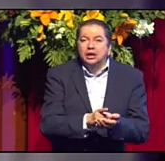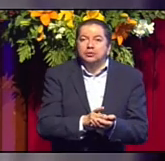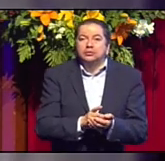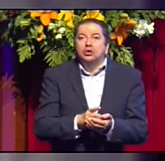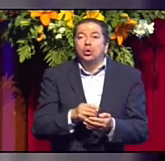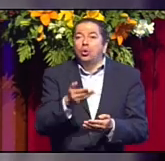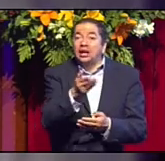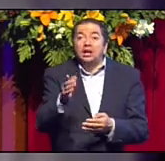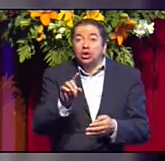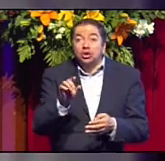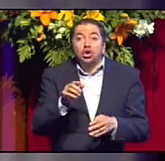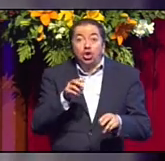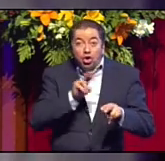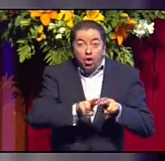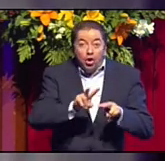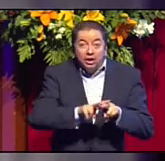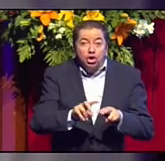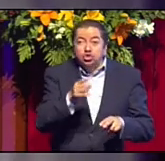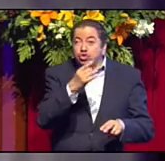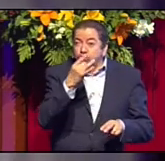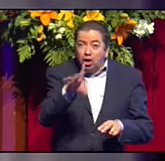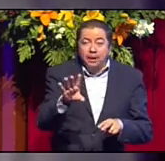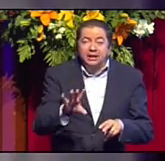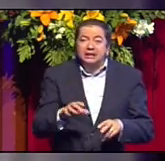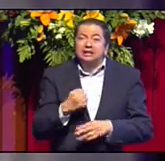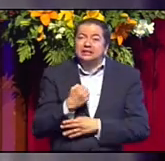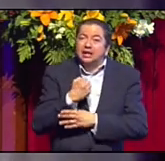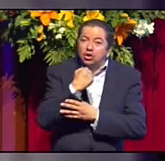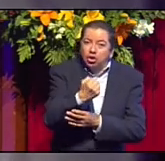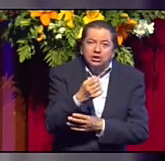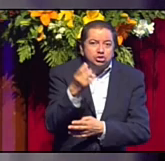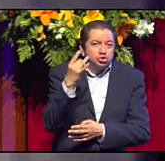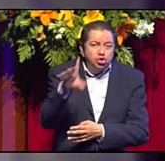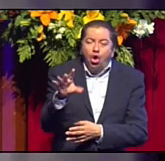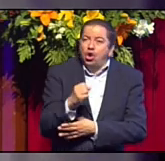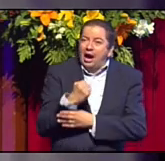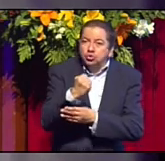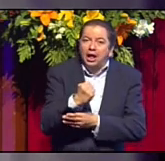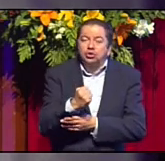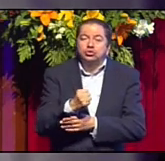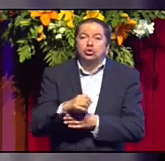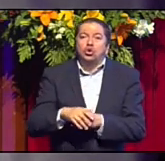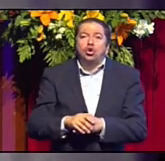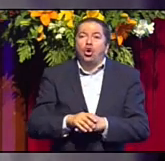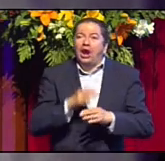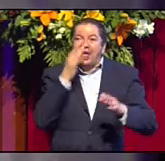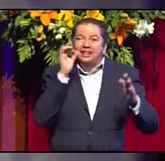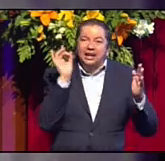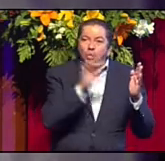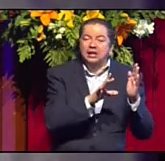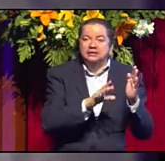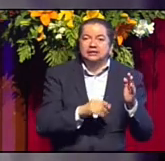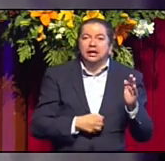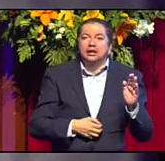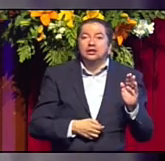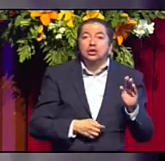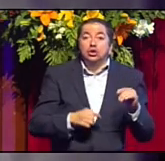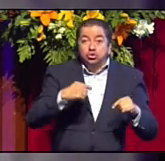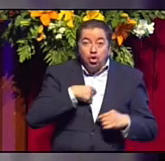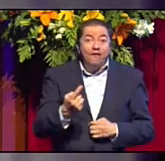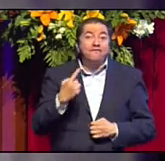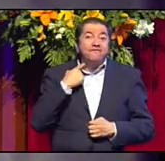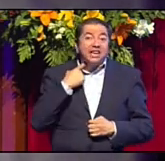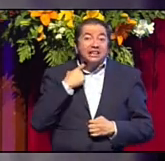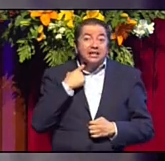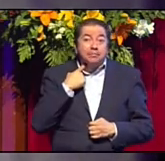aquellos que lo hacen solo están ayudando, solo están colaborando con la delincuencia. Si soy víctima